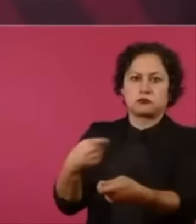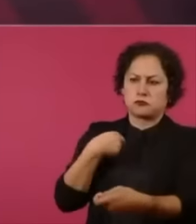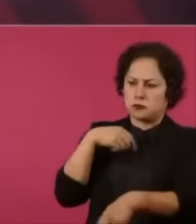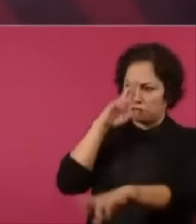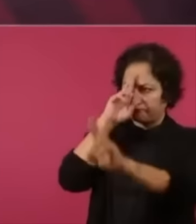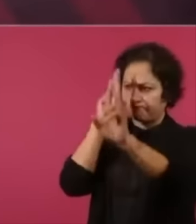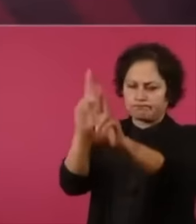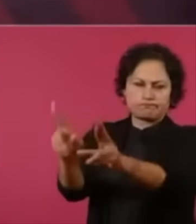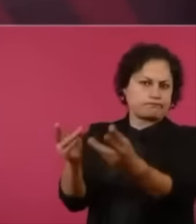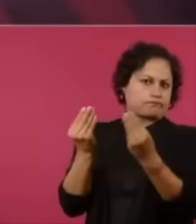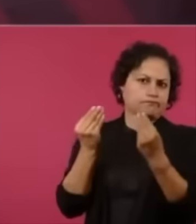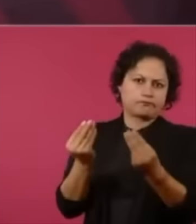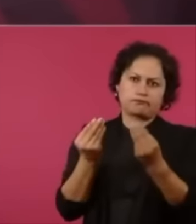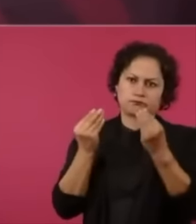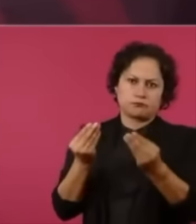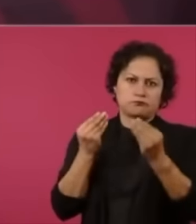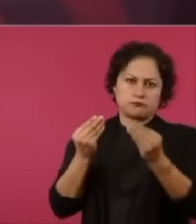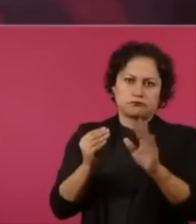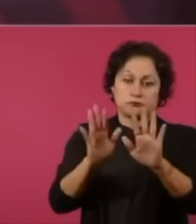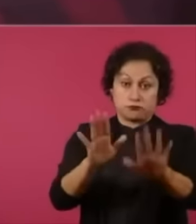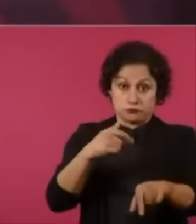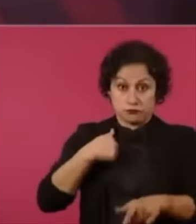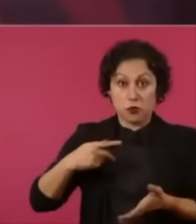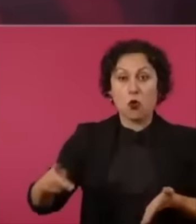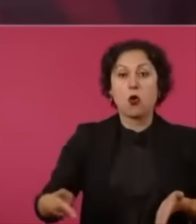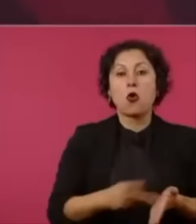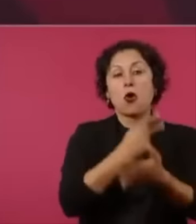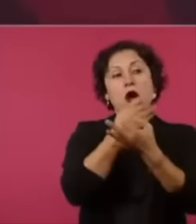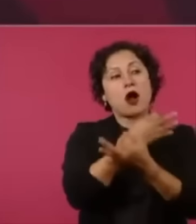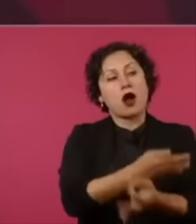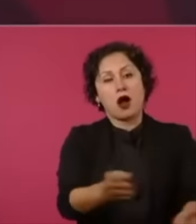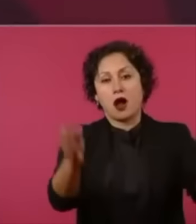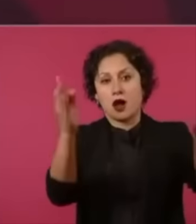además, lo repito,